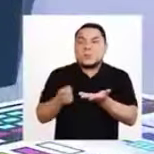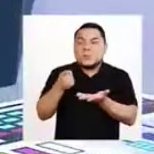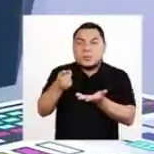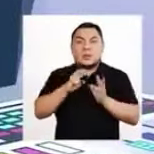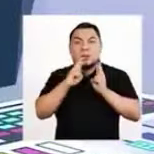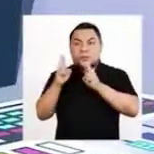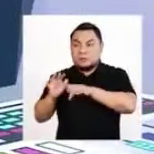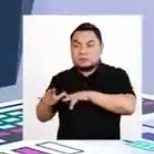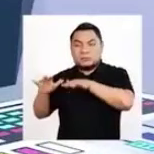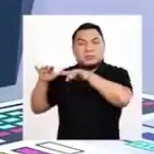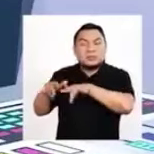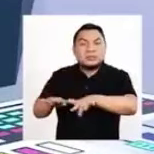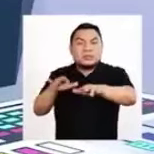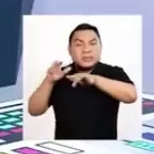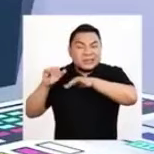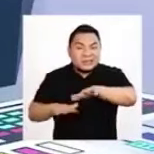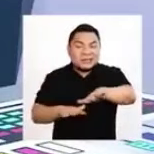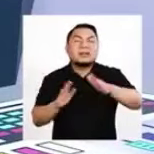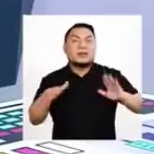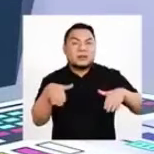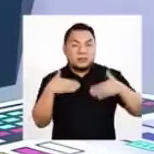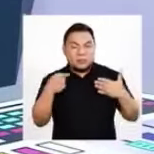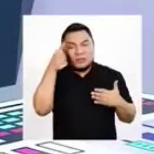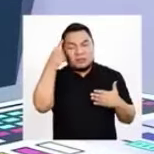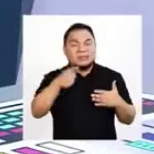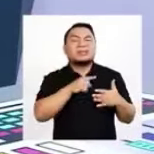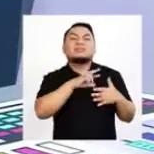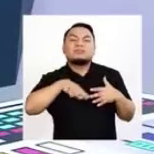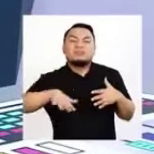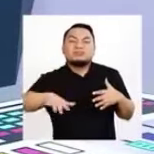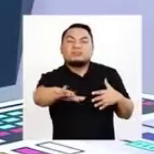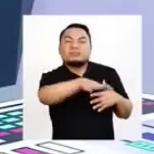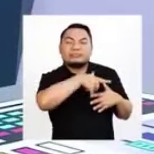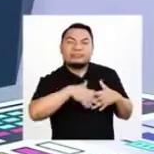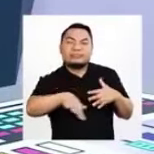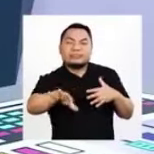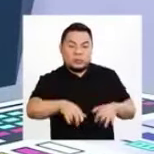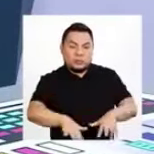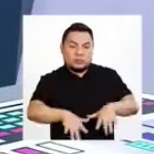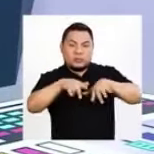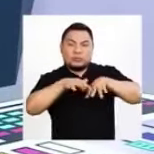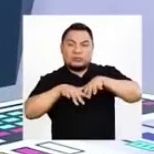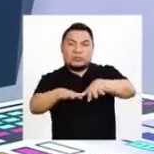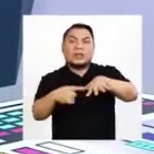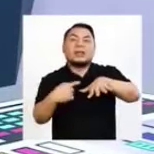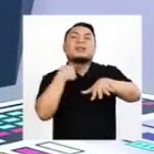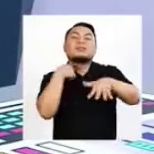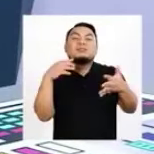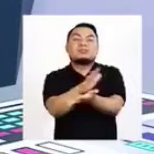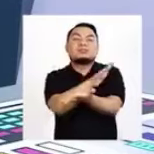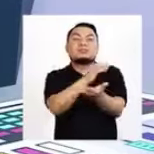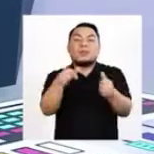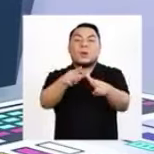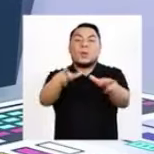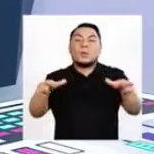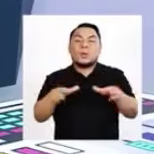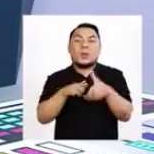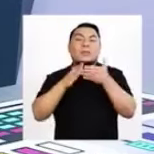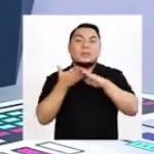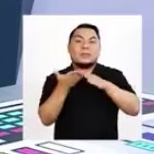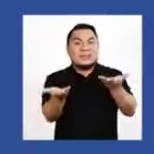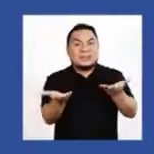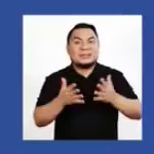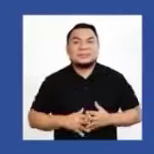Como sucedió, el desborde de la laguna puede causar un deslizamiento o una inundación que afecte